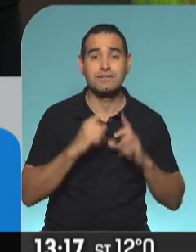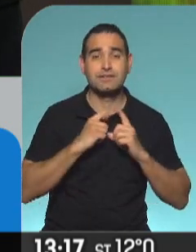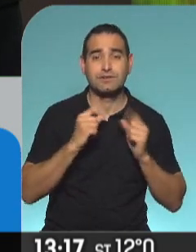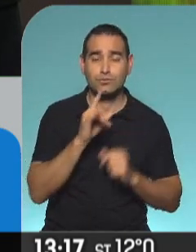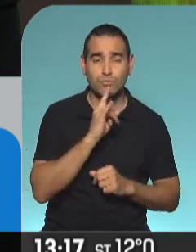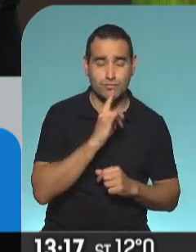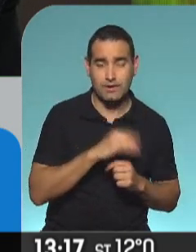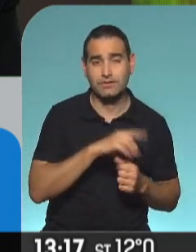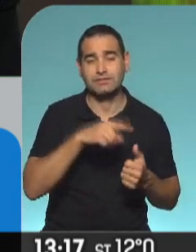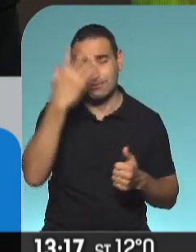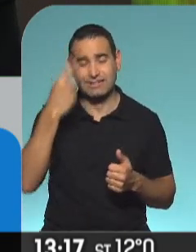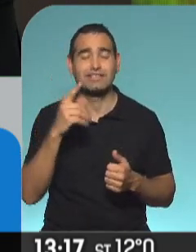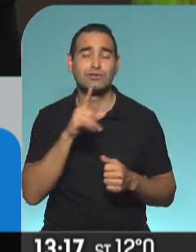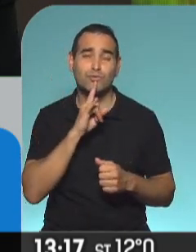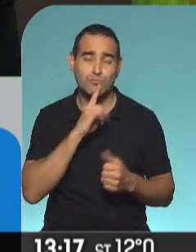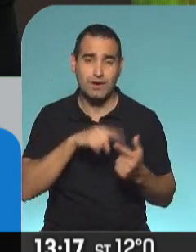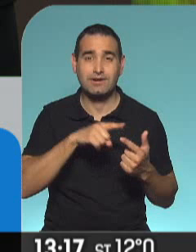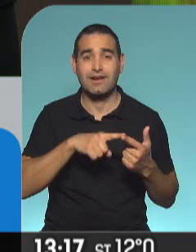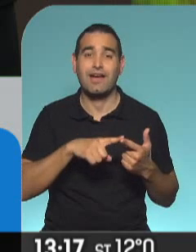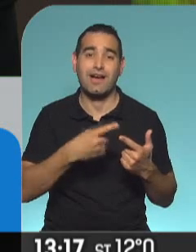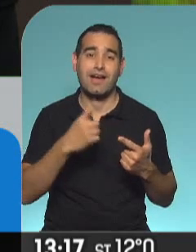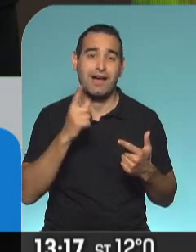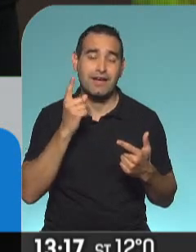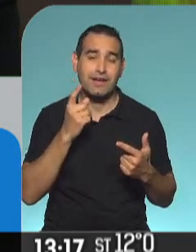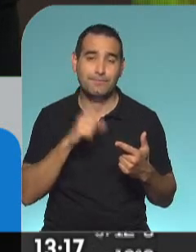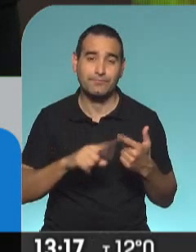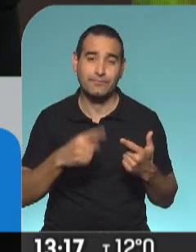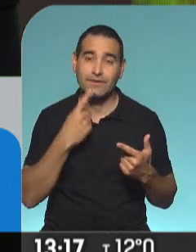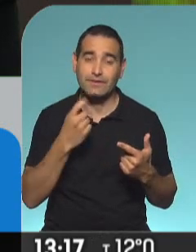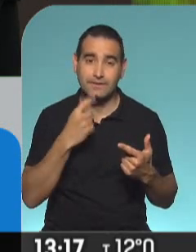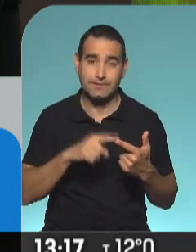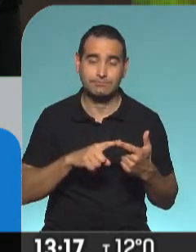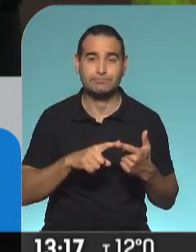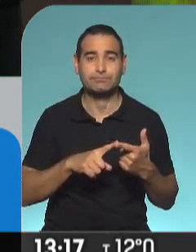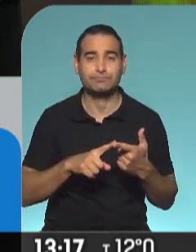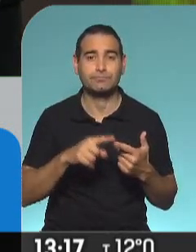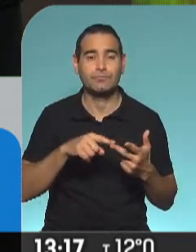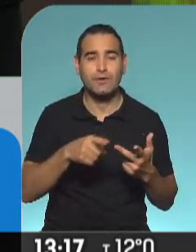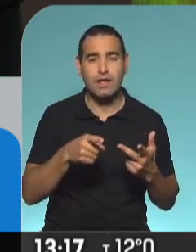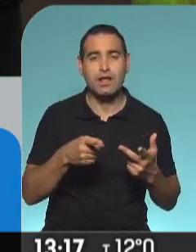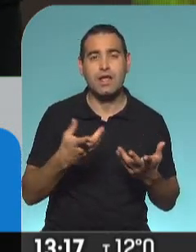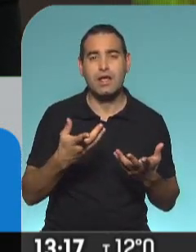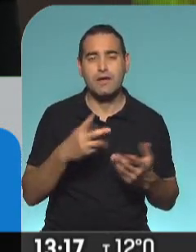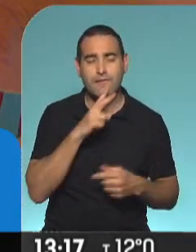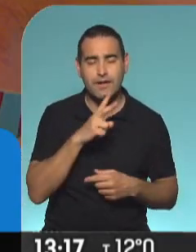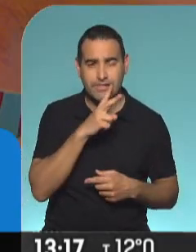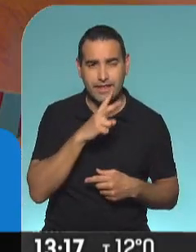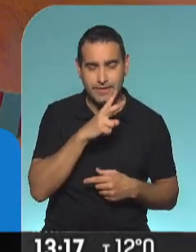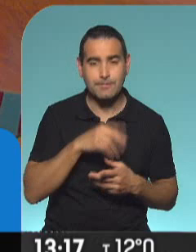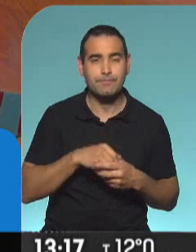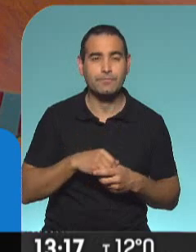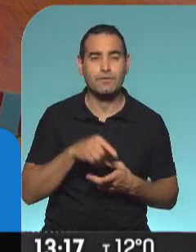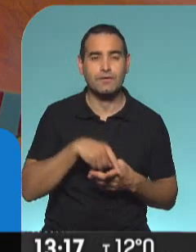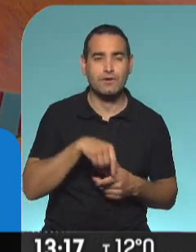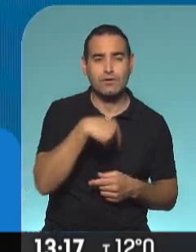con 38. Dijeron, ¿por qué? En la mayoría de las categorías se tomó la determinación que no se juega y los equipos pueden ascender. Pegadito Defensor de